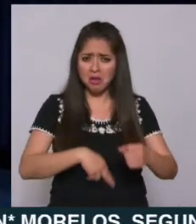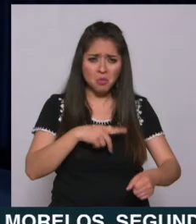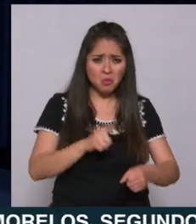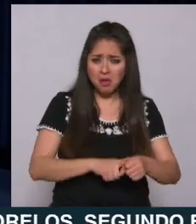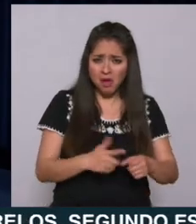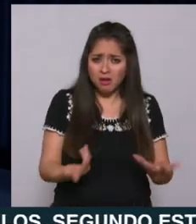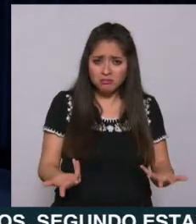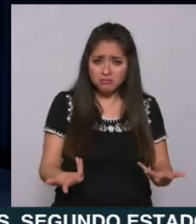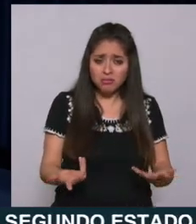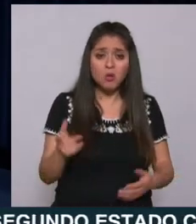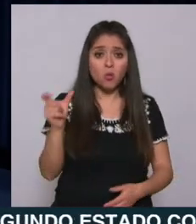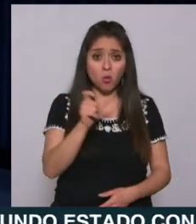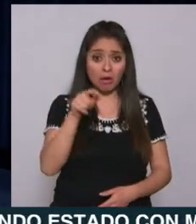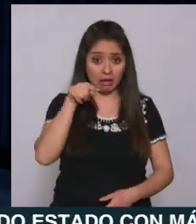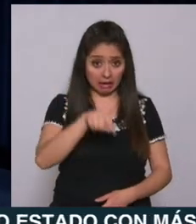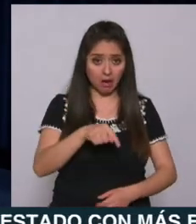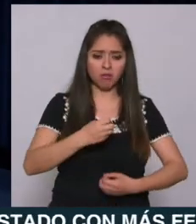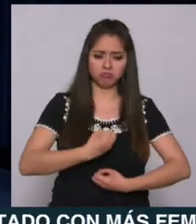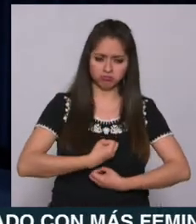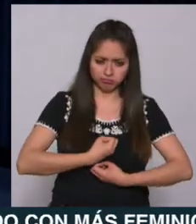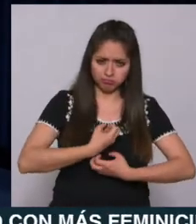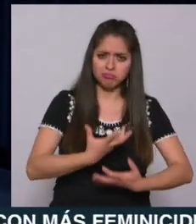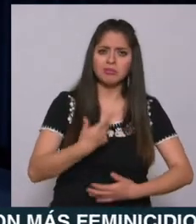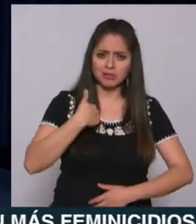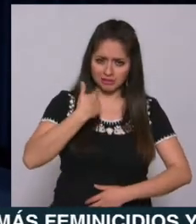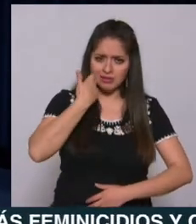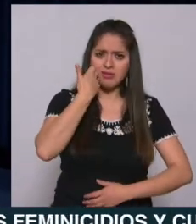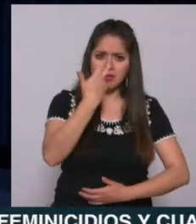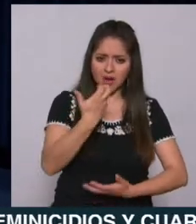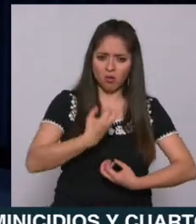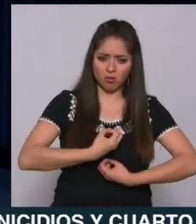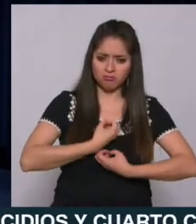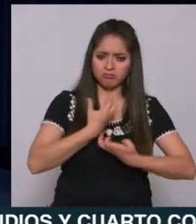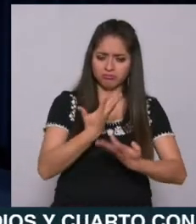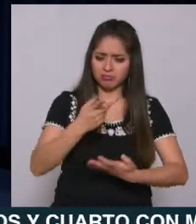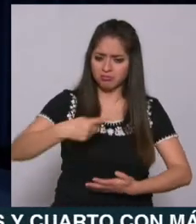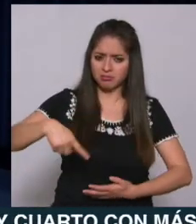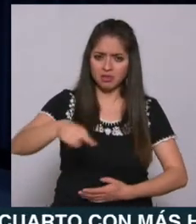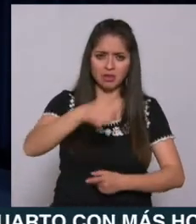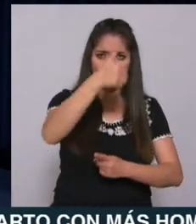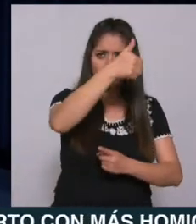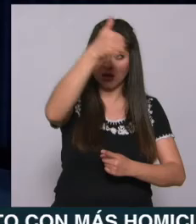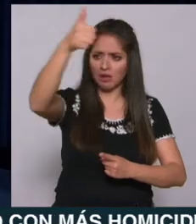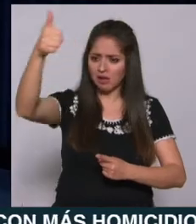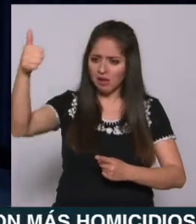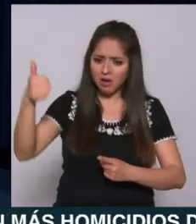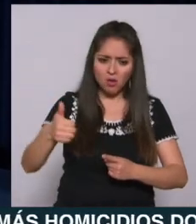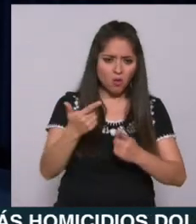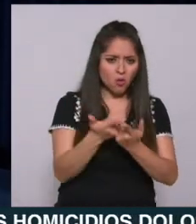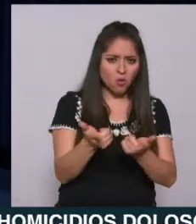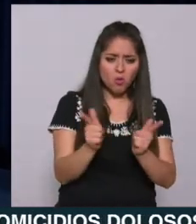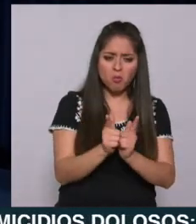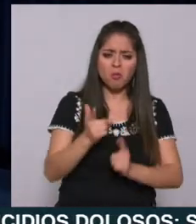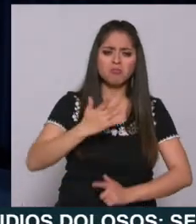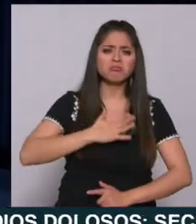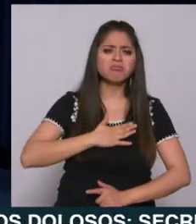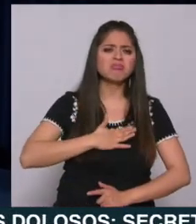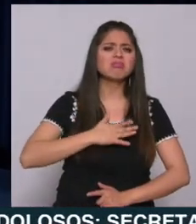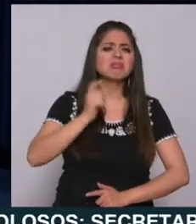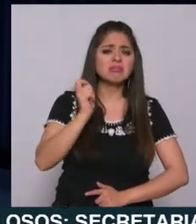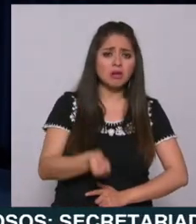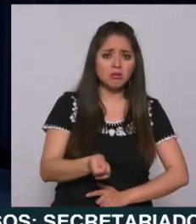que ella platicó, porque ella decidió que iba a platicar con cada uno de los grupos cuál era su condición, todos fueron